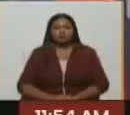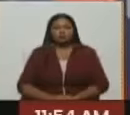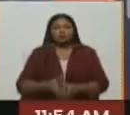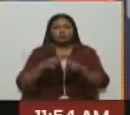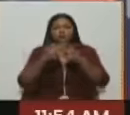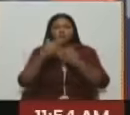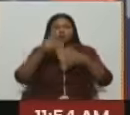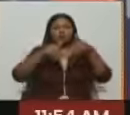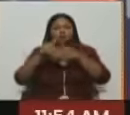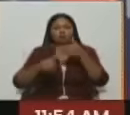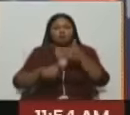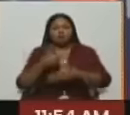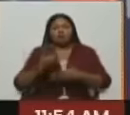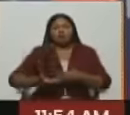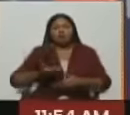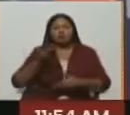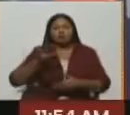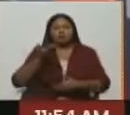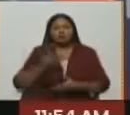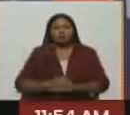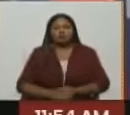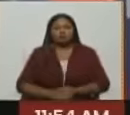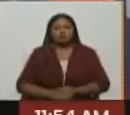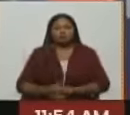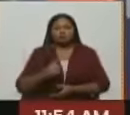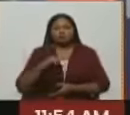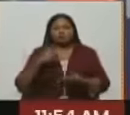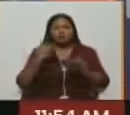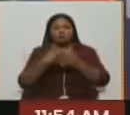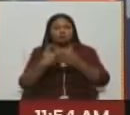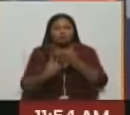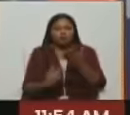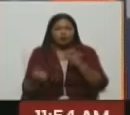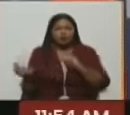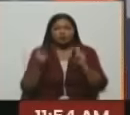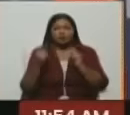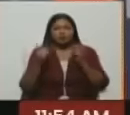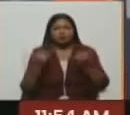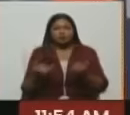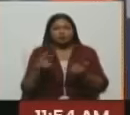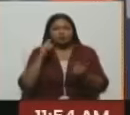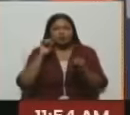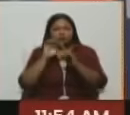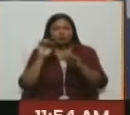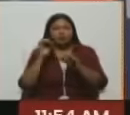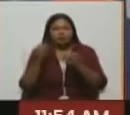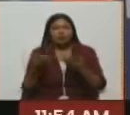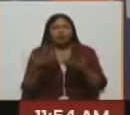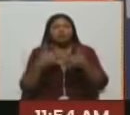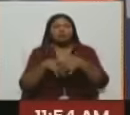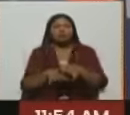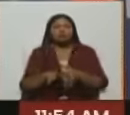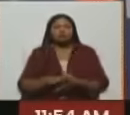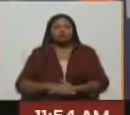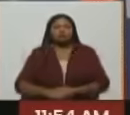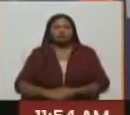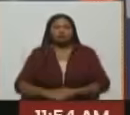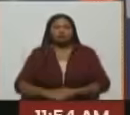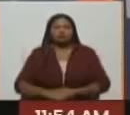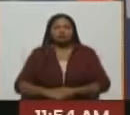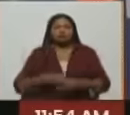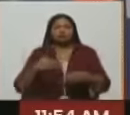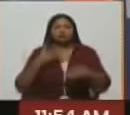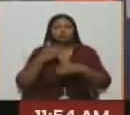más importante, que son las propuestas, el debate. Eso incluso, vean ustedes que